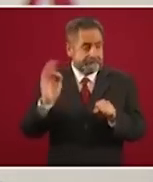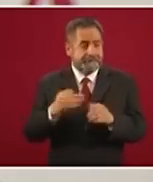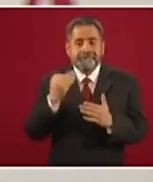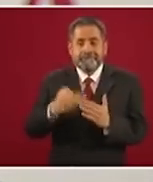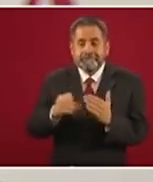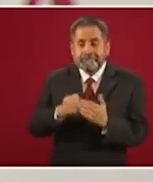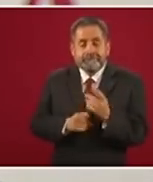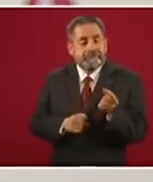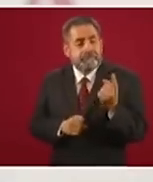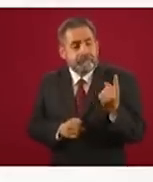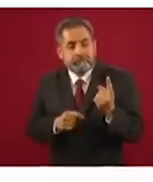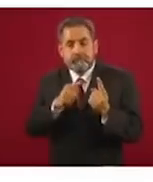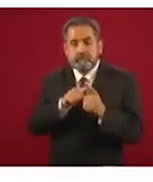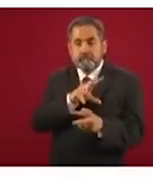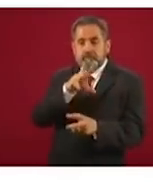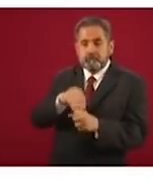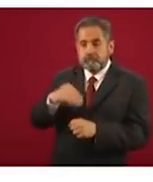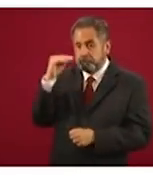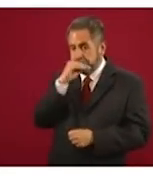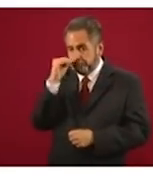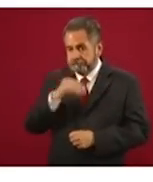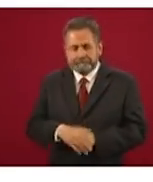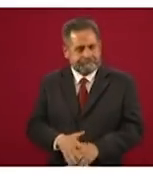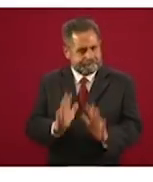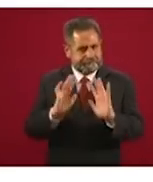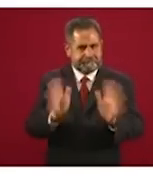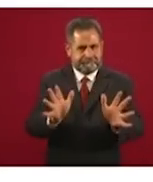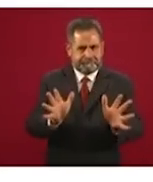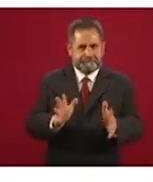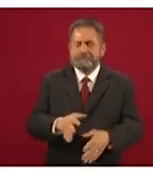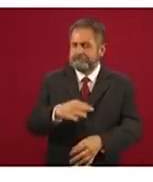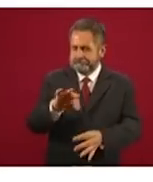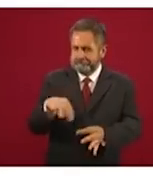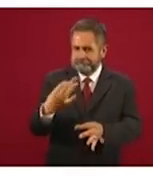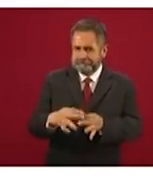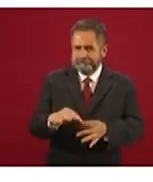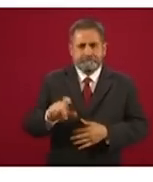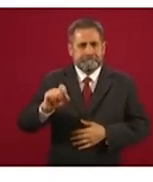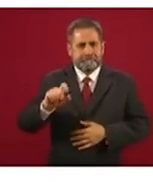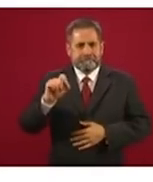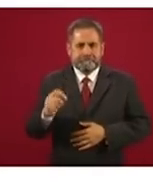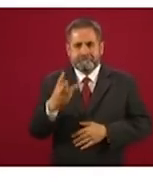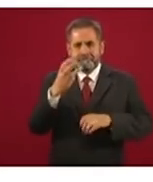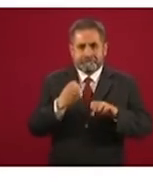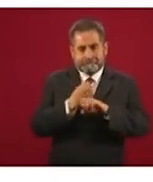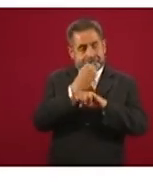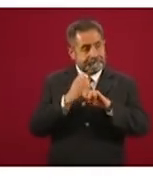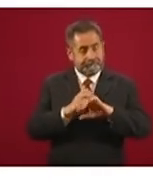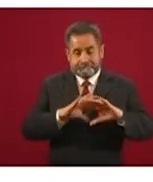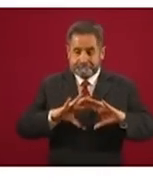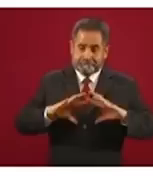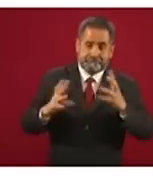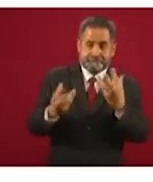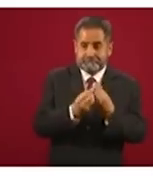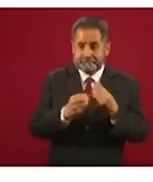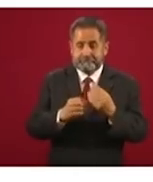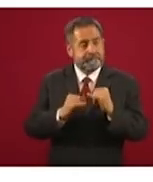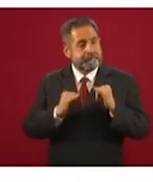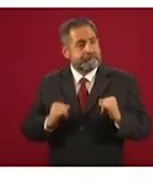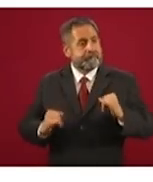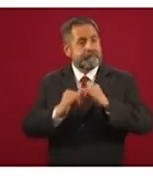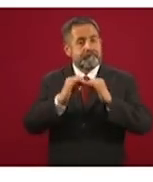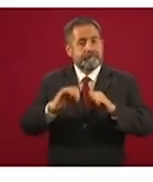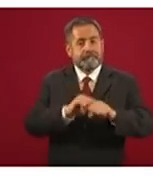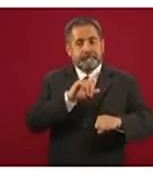la gratuidad. Ya lo tenemos, ya tenemos garantizado que los 23 de los 23 institutos nacionales de